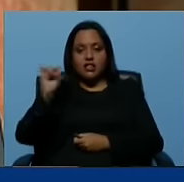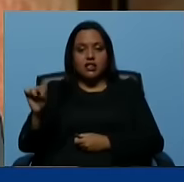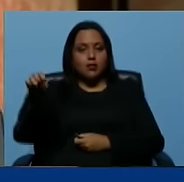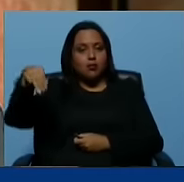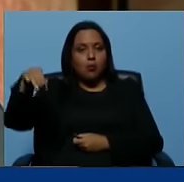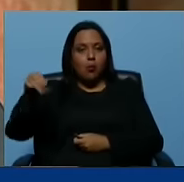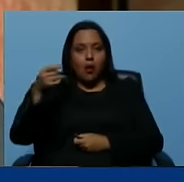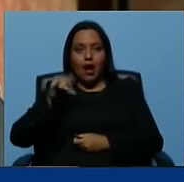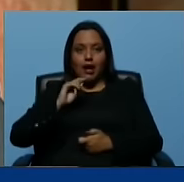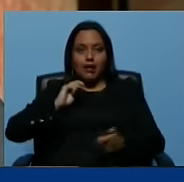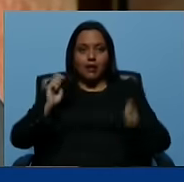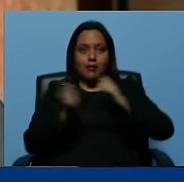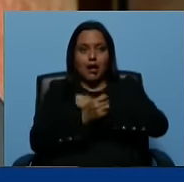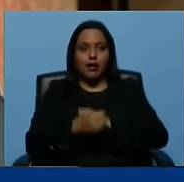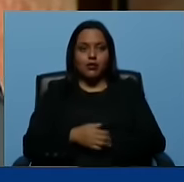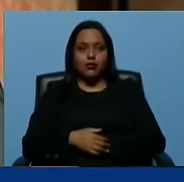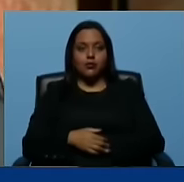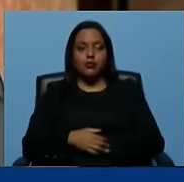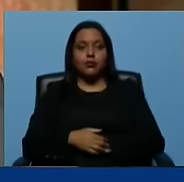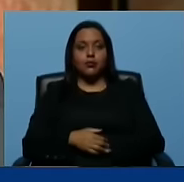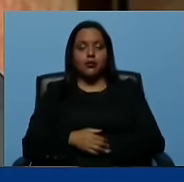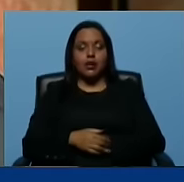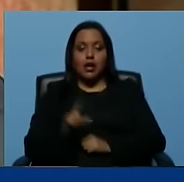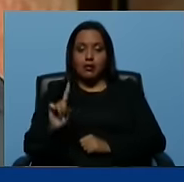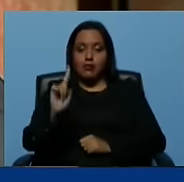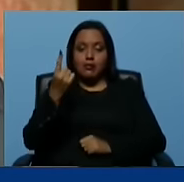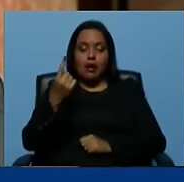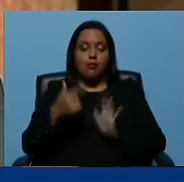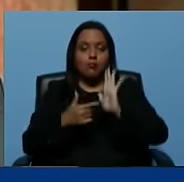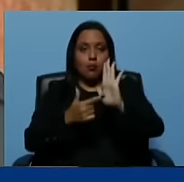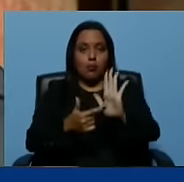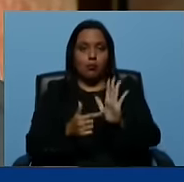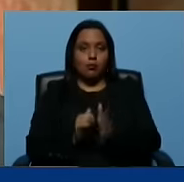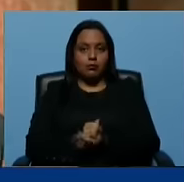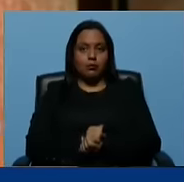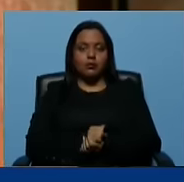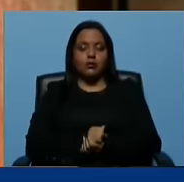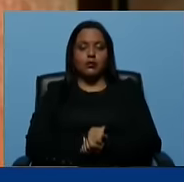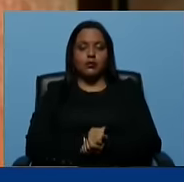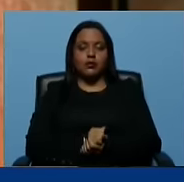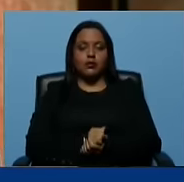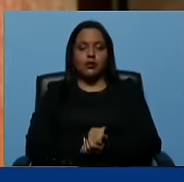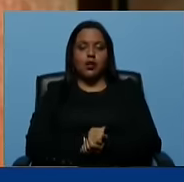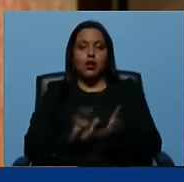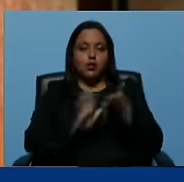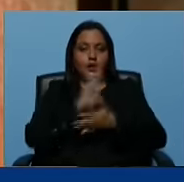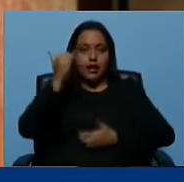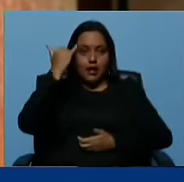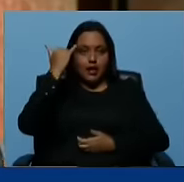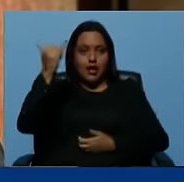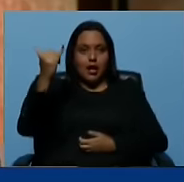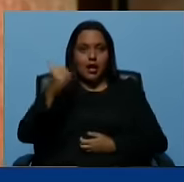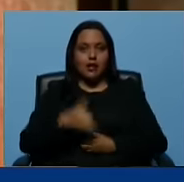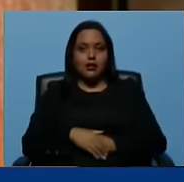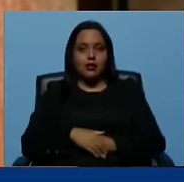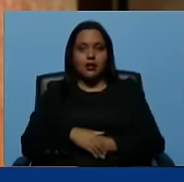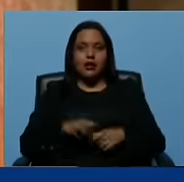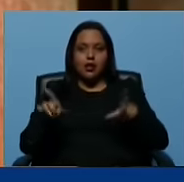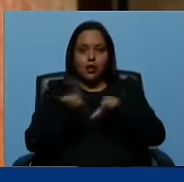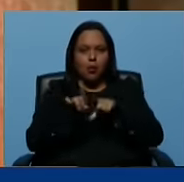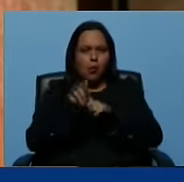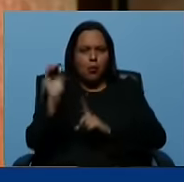fascismo se ha disfrazado. Y la principal expresión de las ideas fascistas y las